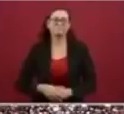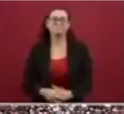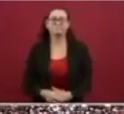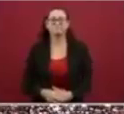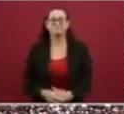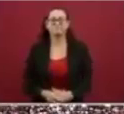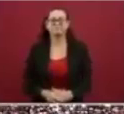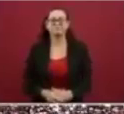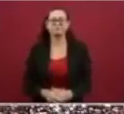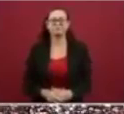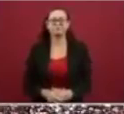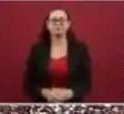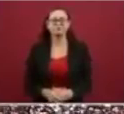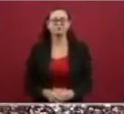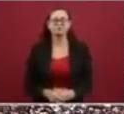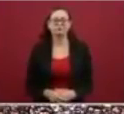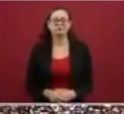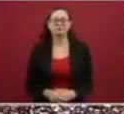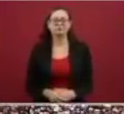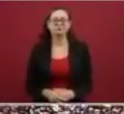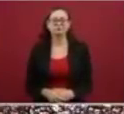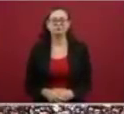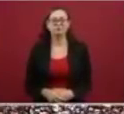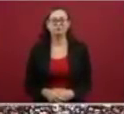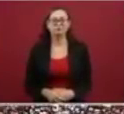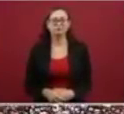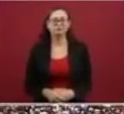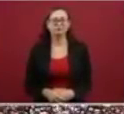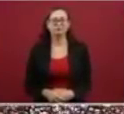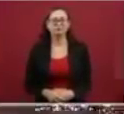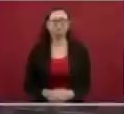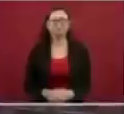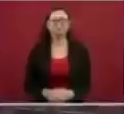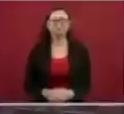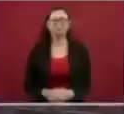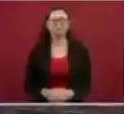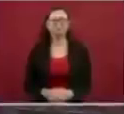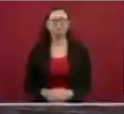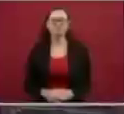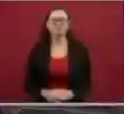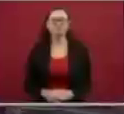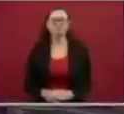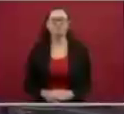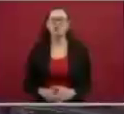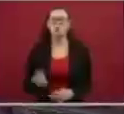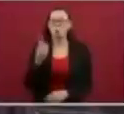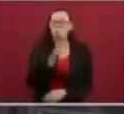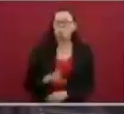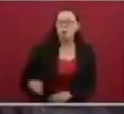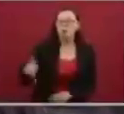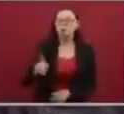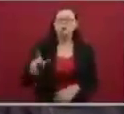Fue la victoria de todo un pueblo,